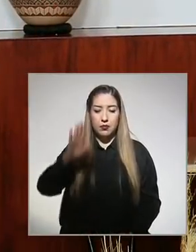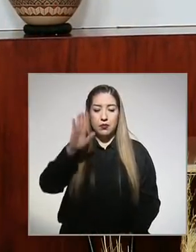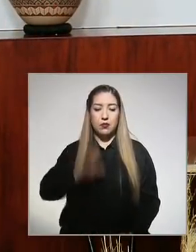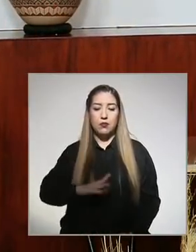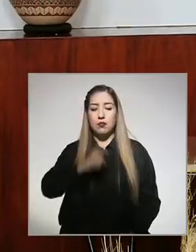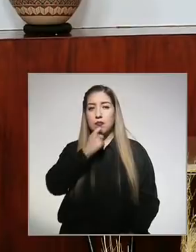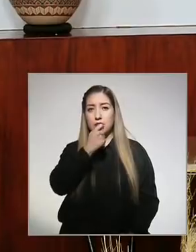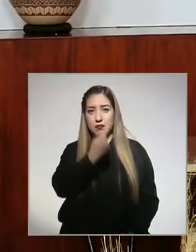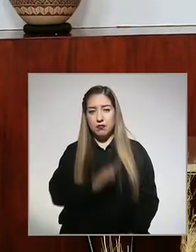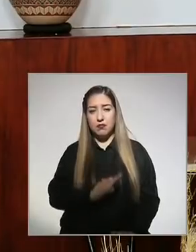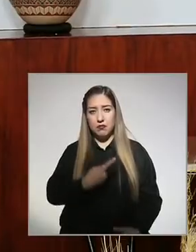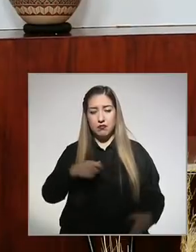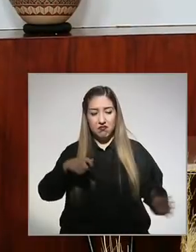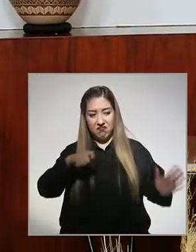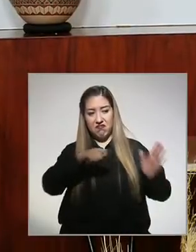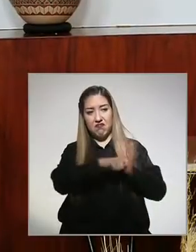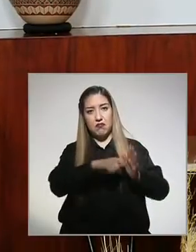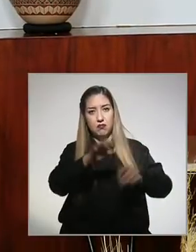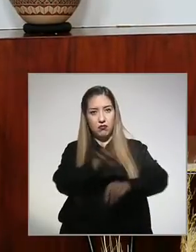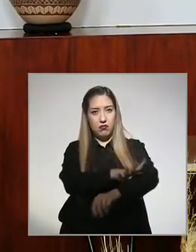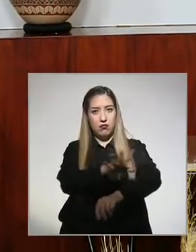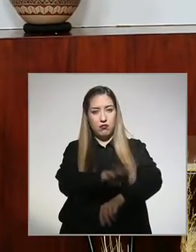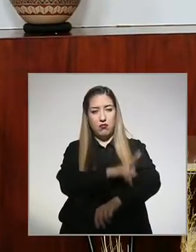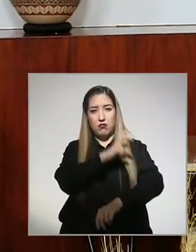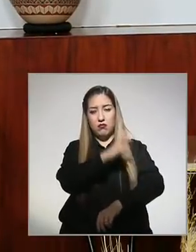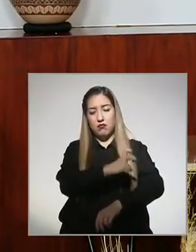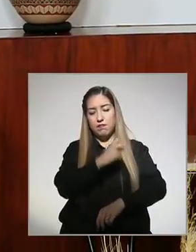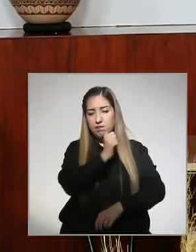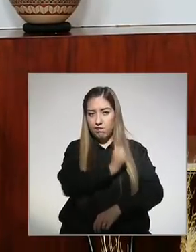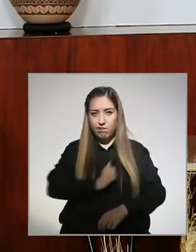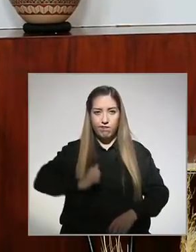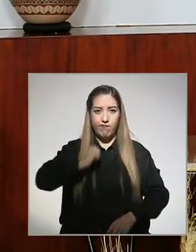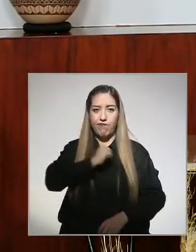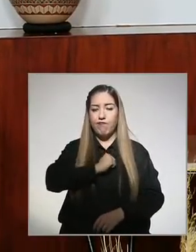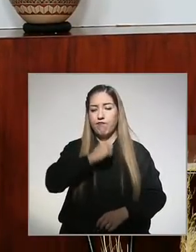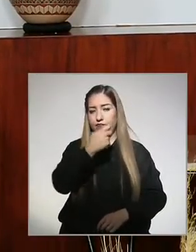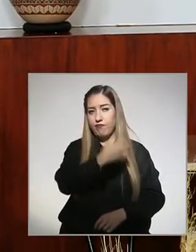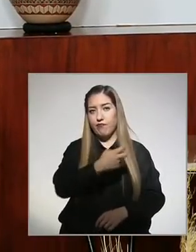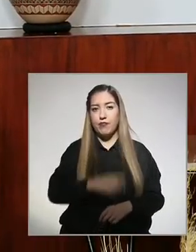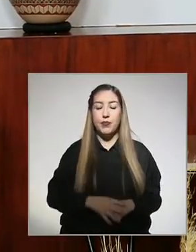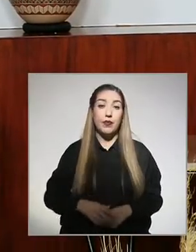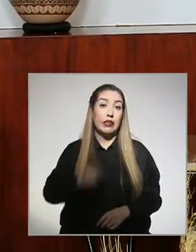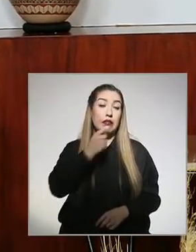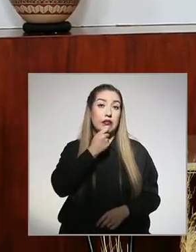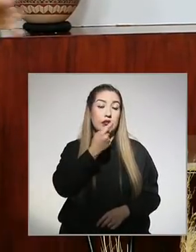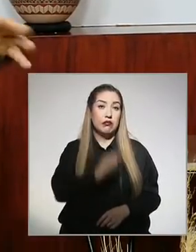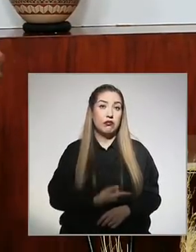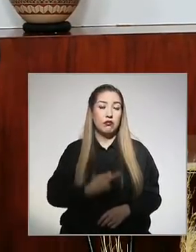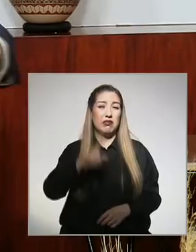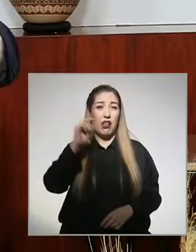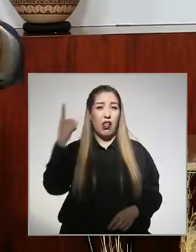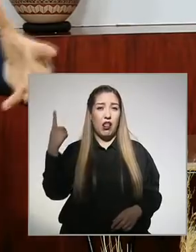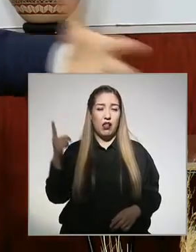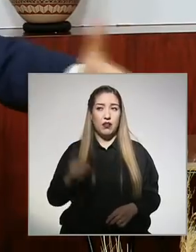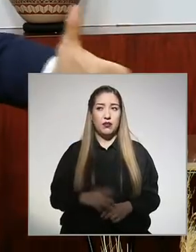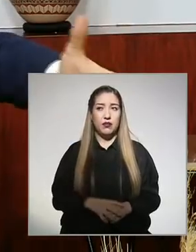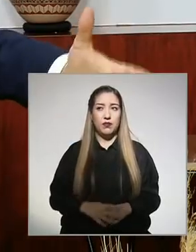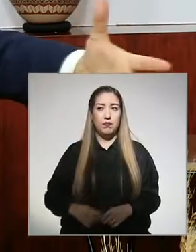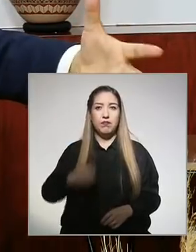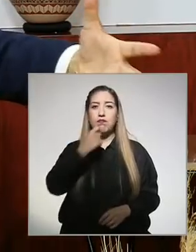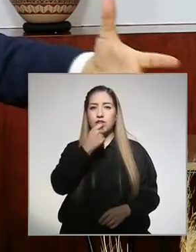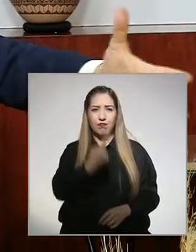a eso, lo enchufan. Entonces, lamentablemente, el niño da lata. El niño vivo,